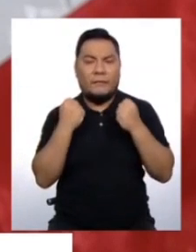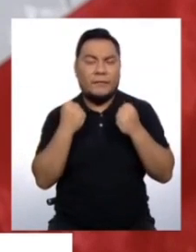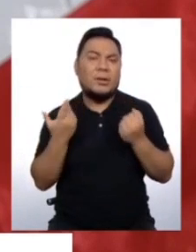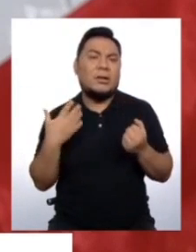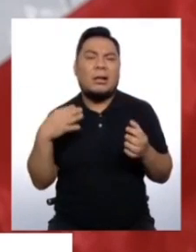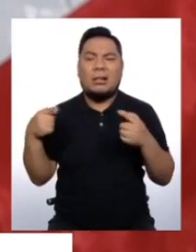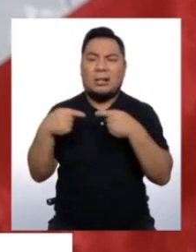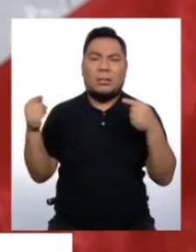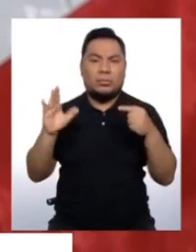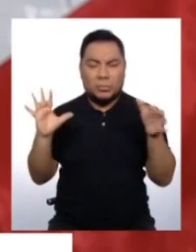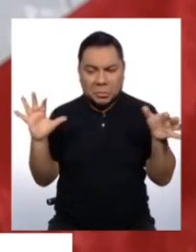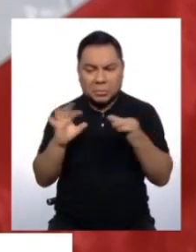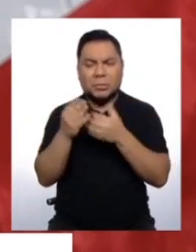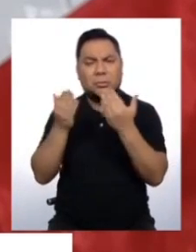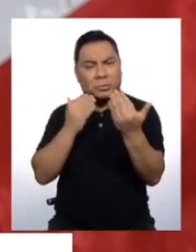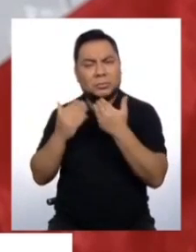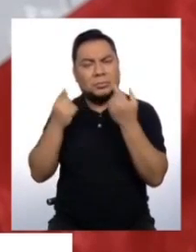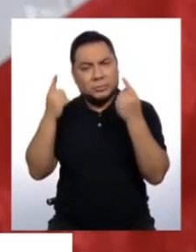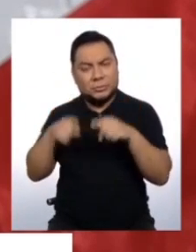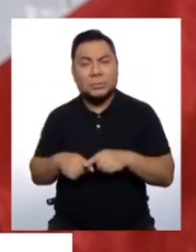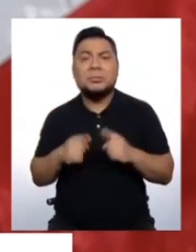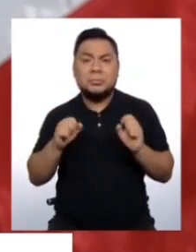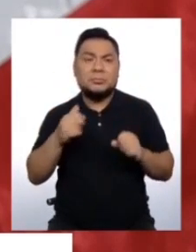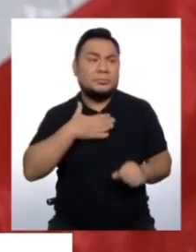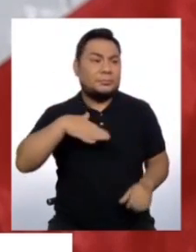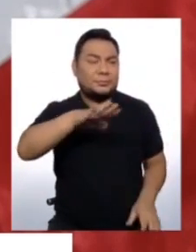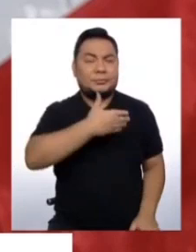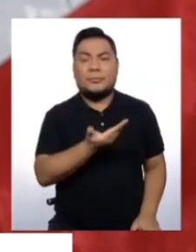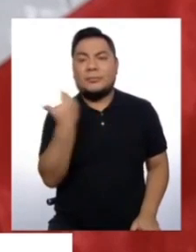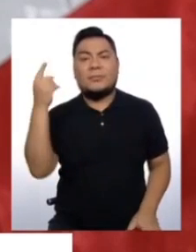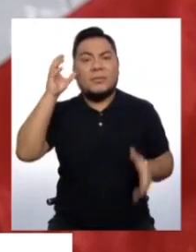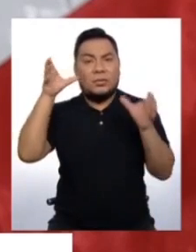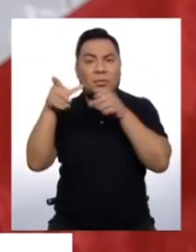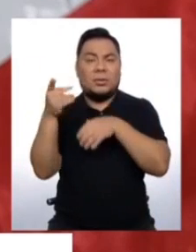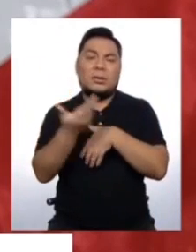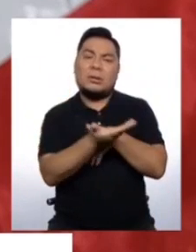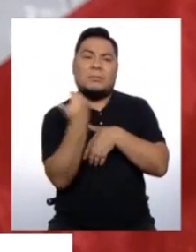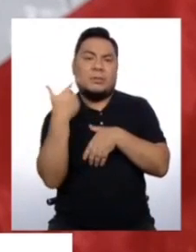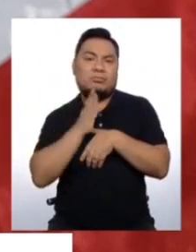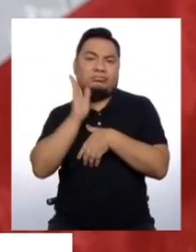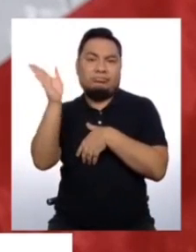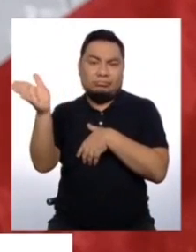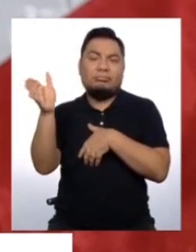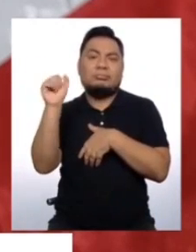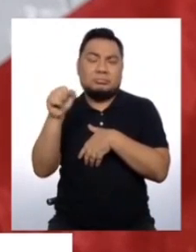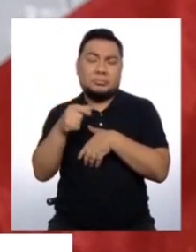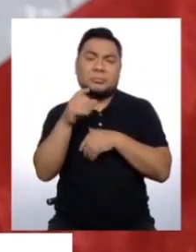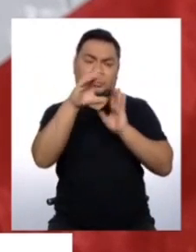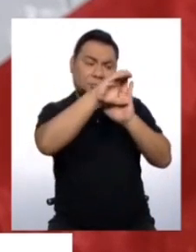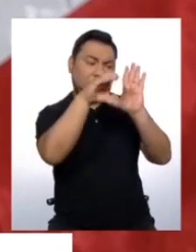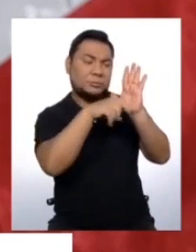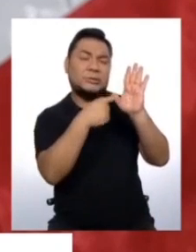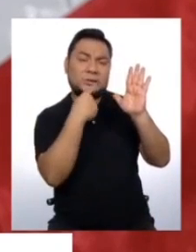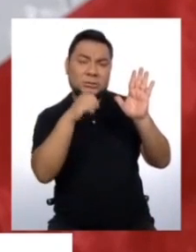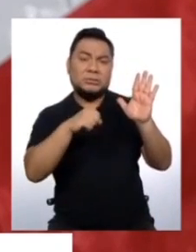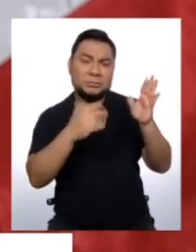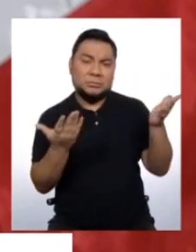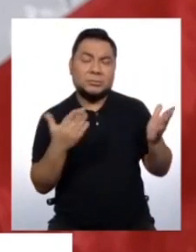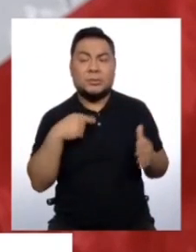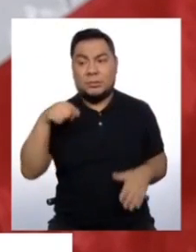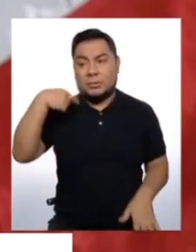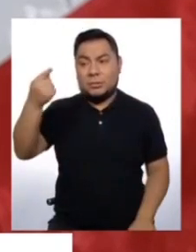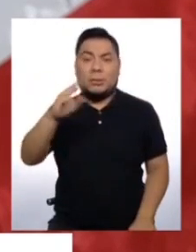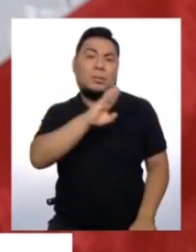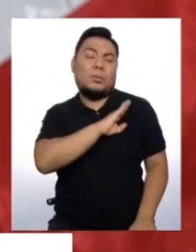la ciudadanía. Efectivamente, hemos sido convocados por el Congreso de la República, tal cual lo dispone la Constitución del Estado, para este